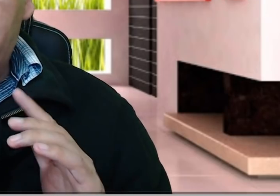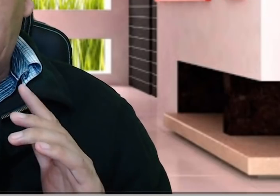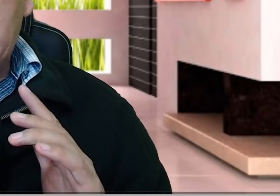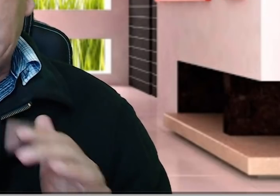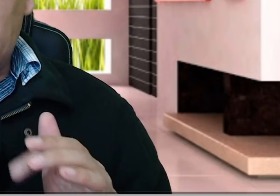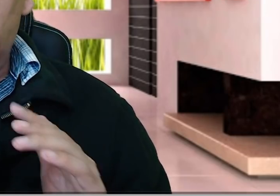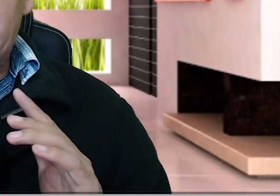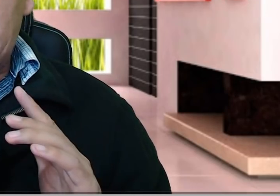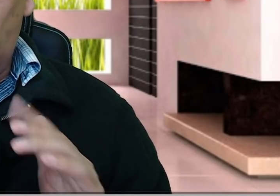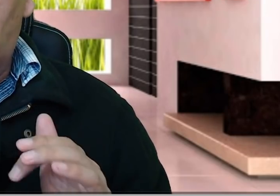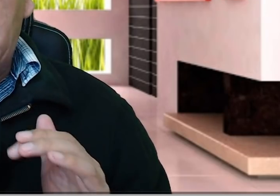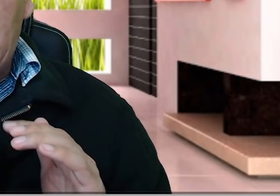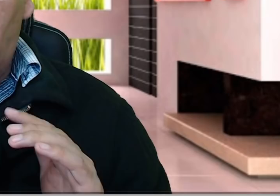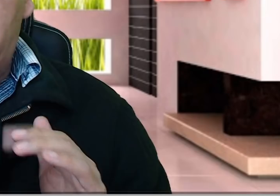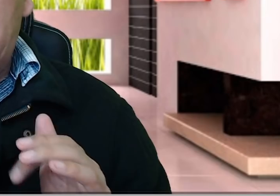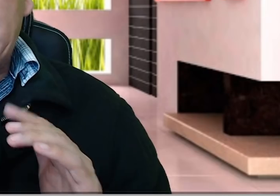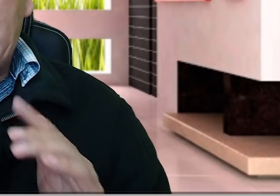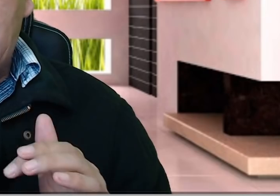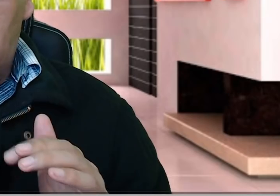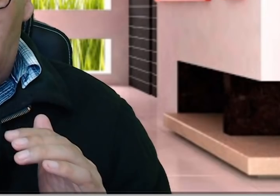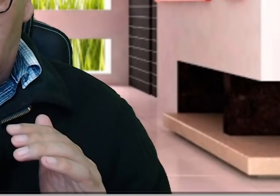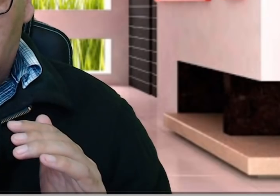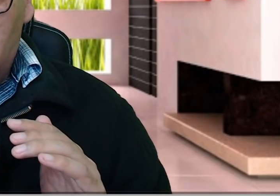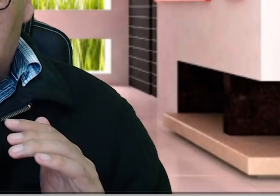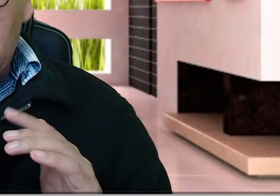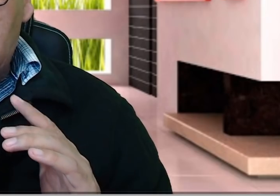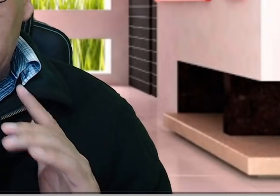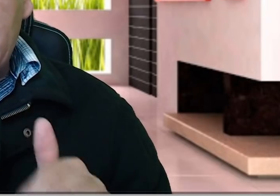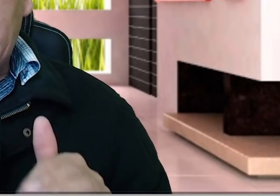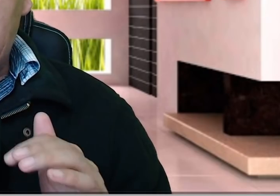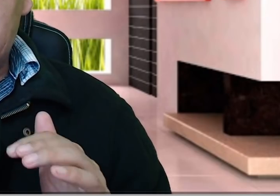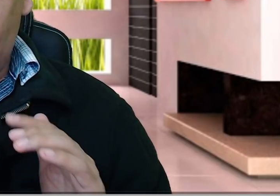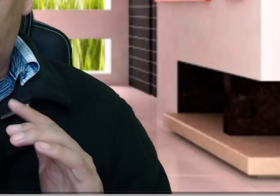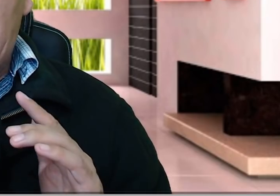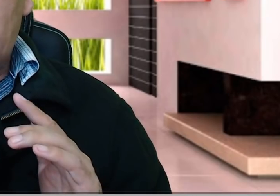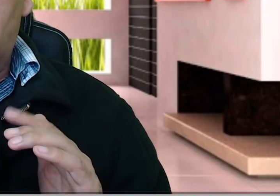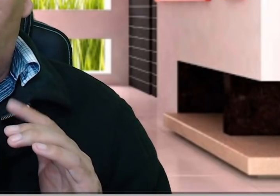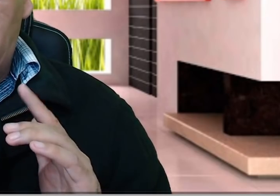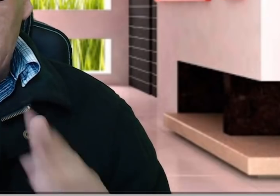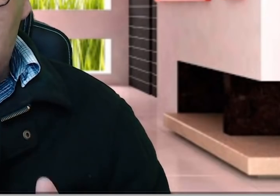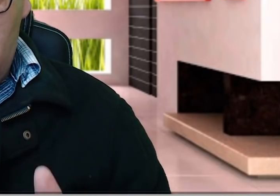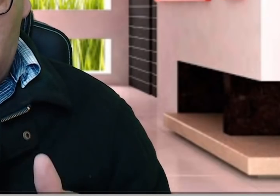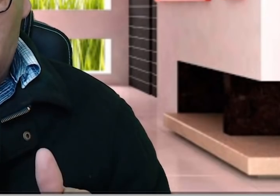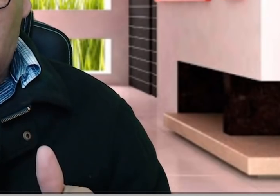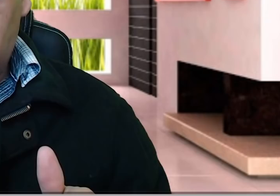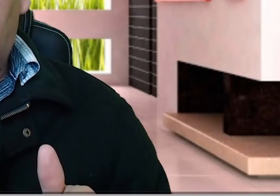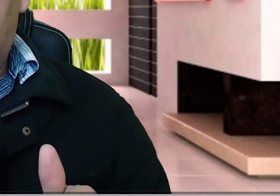Amigos y amigas, el Consejo Coordinador Empresarial, liderada por Carlos Lomelín,